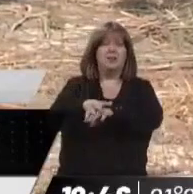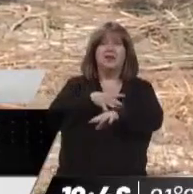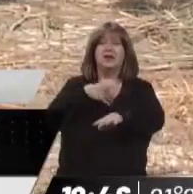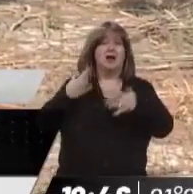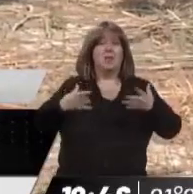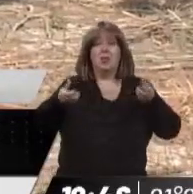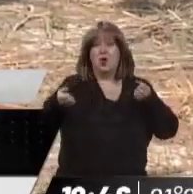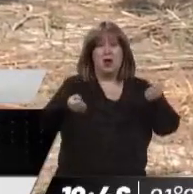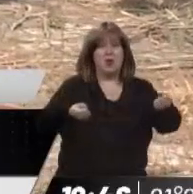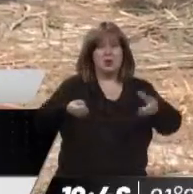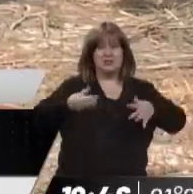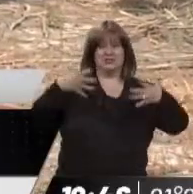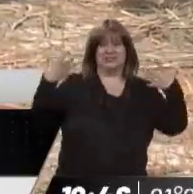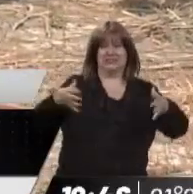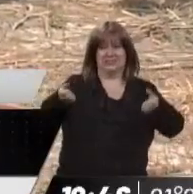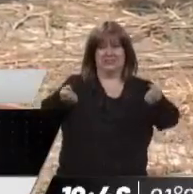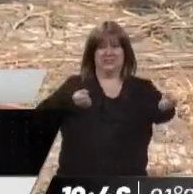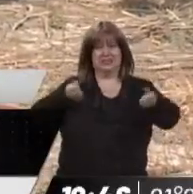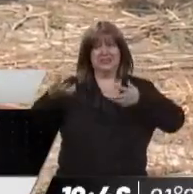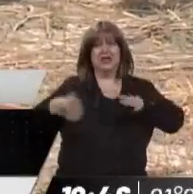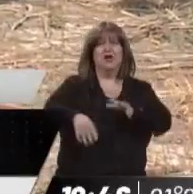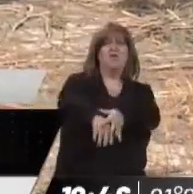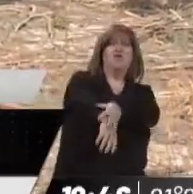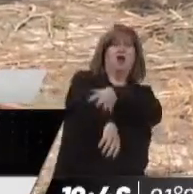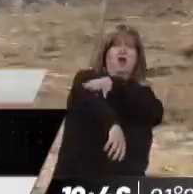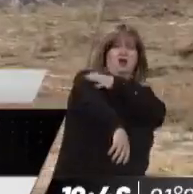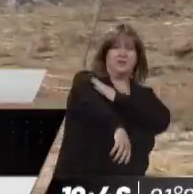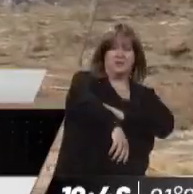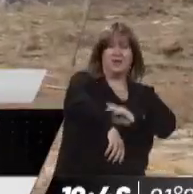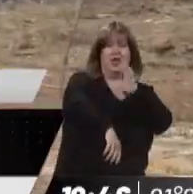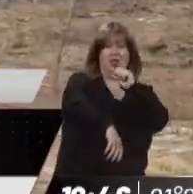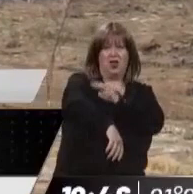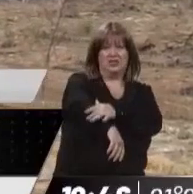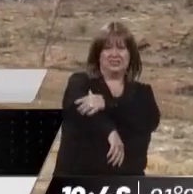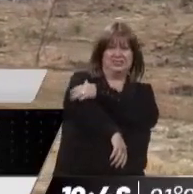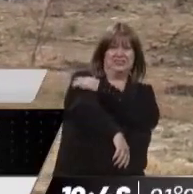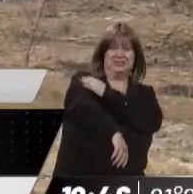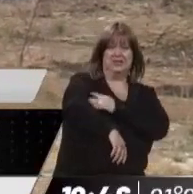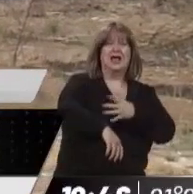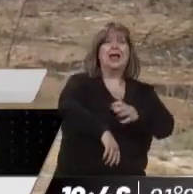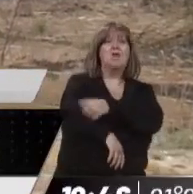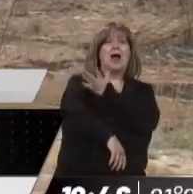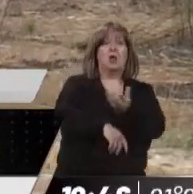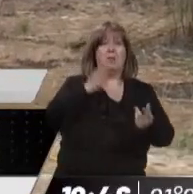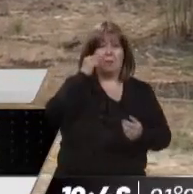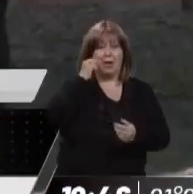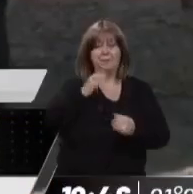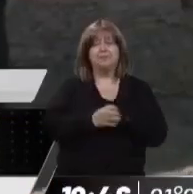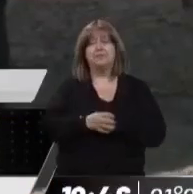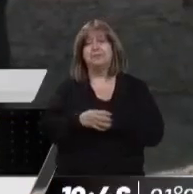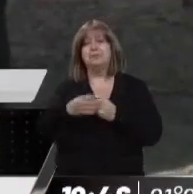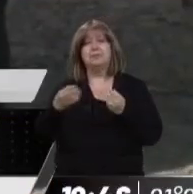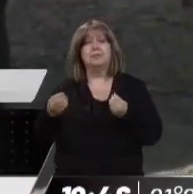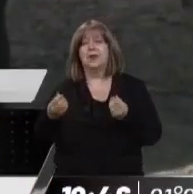el camión y bueno, también el clar en el brazo. Los campos incultos son que la gente los abandona, no riegan,